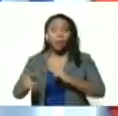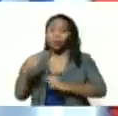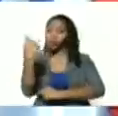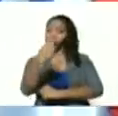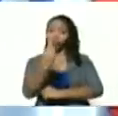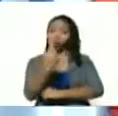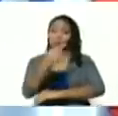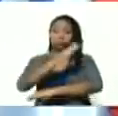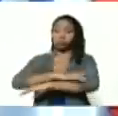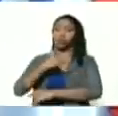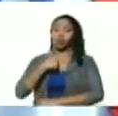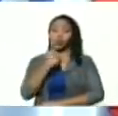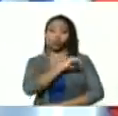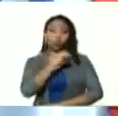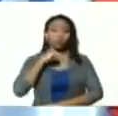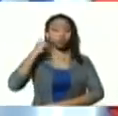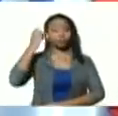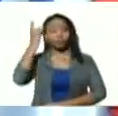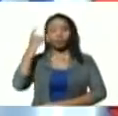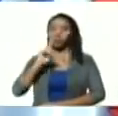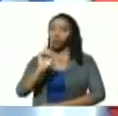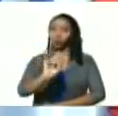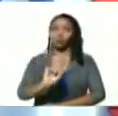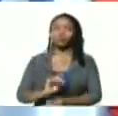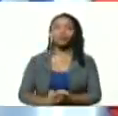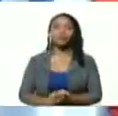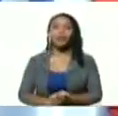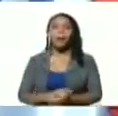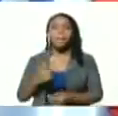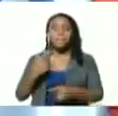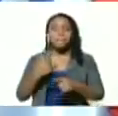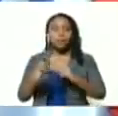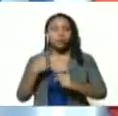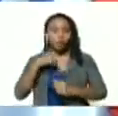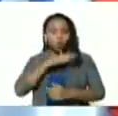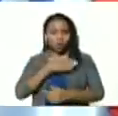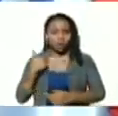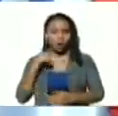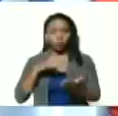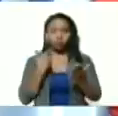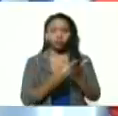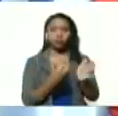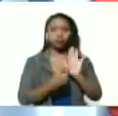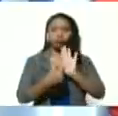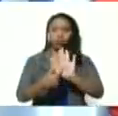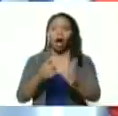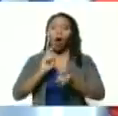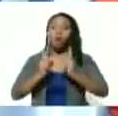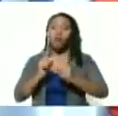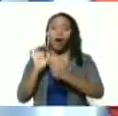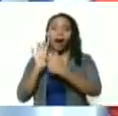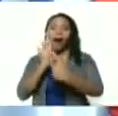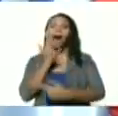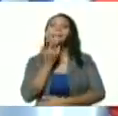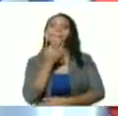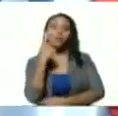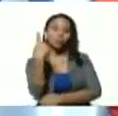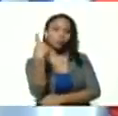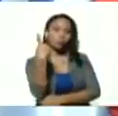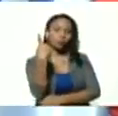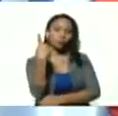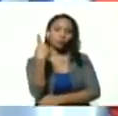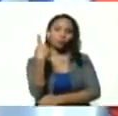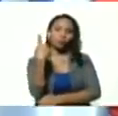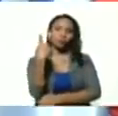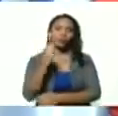actúa. Pero quiero mostrar algunos escenarios. Un ejemplo uno, por ejemplo, valga